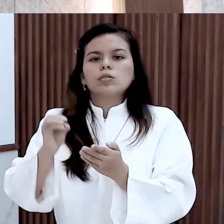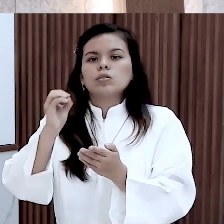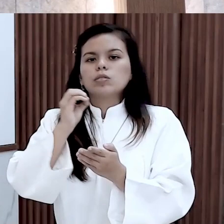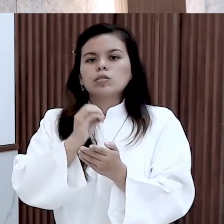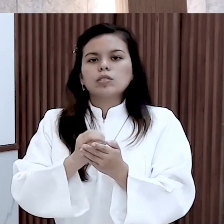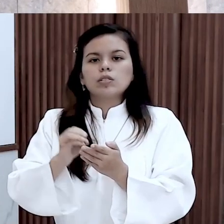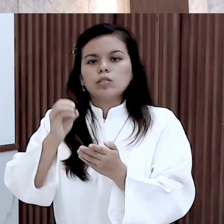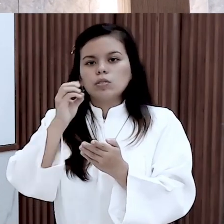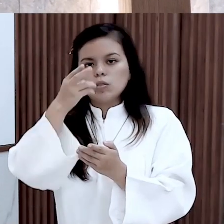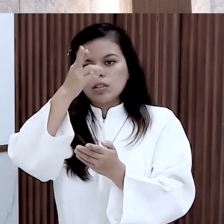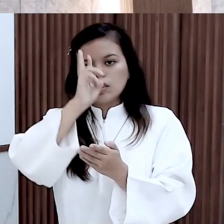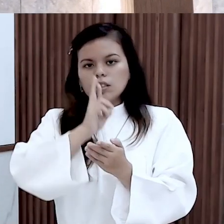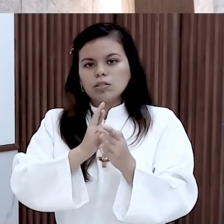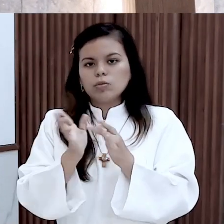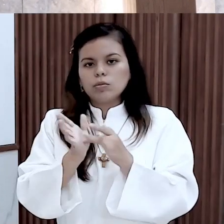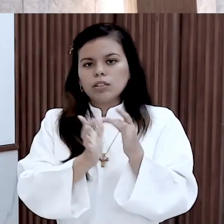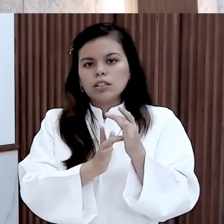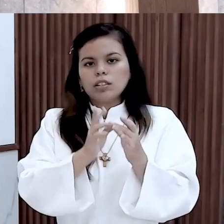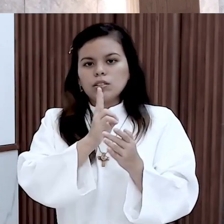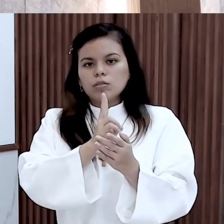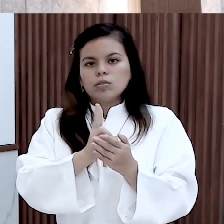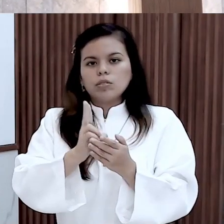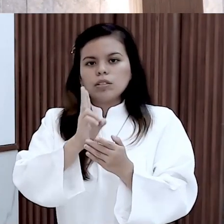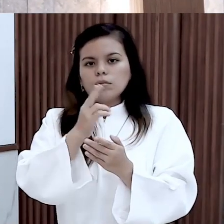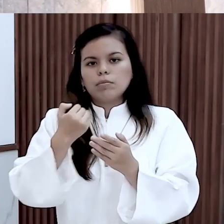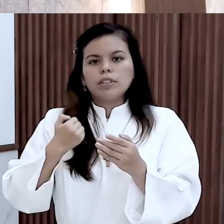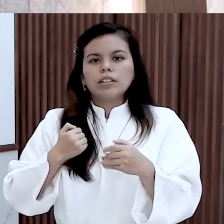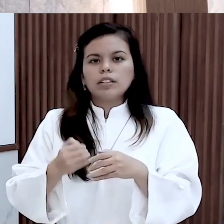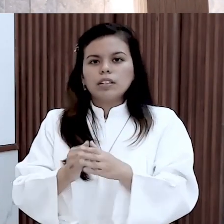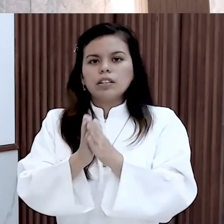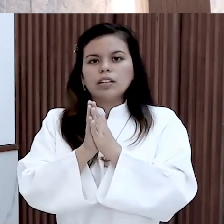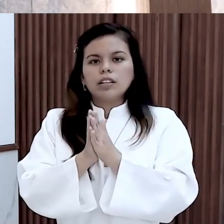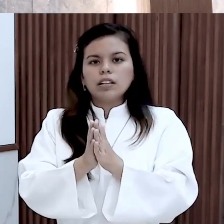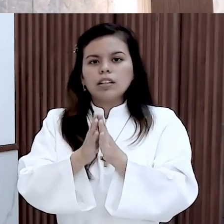nosotros. Señor Jesucristo, ten